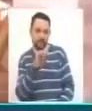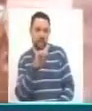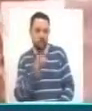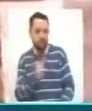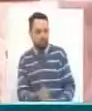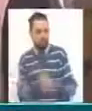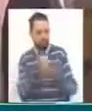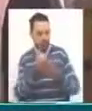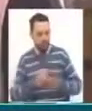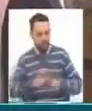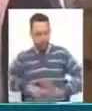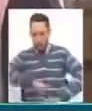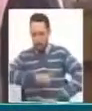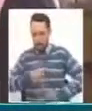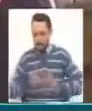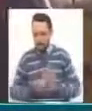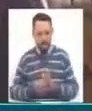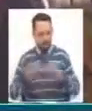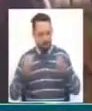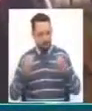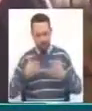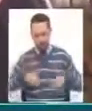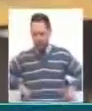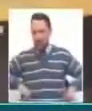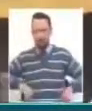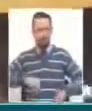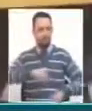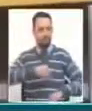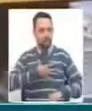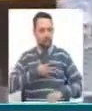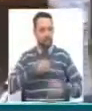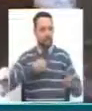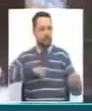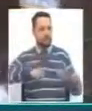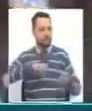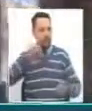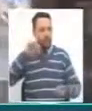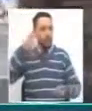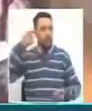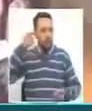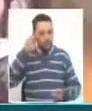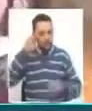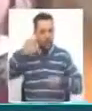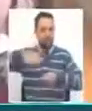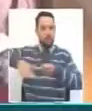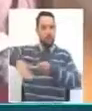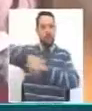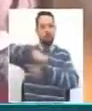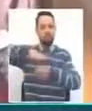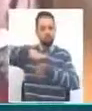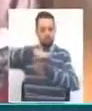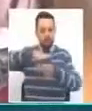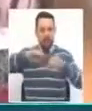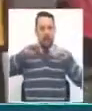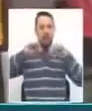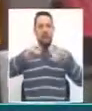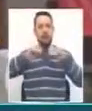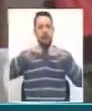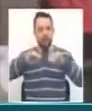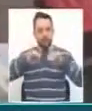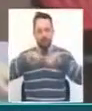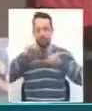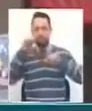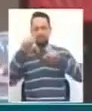Un alimento muy completo que ya cuenta con el apoyo de entidades como la Gobernación de Cundinamarca para que se produzca y se